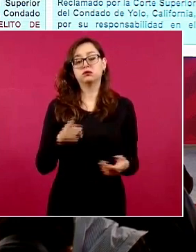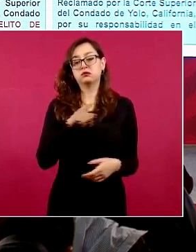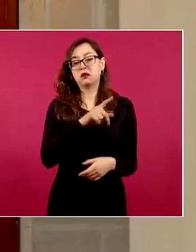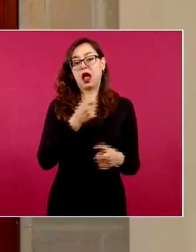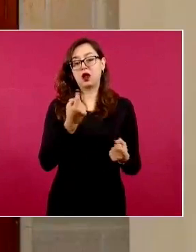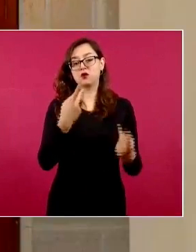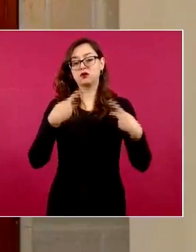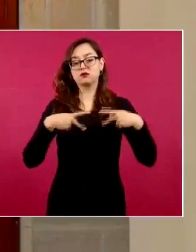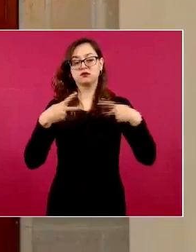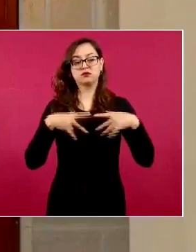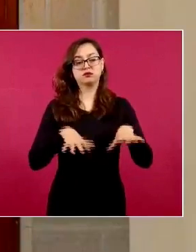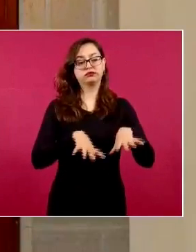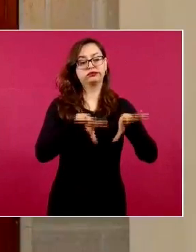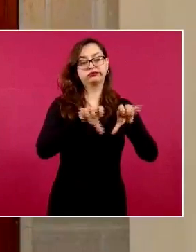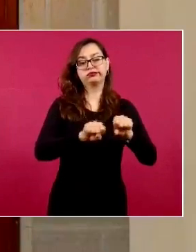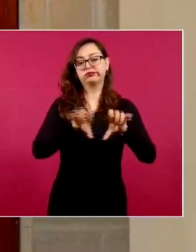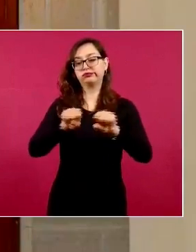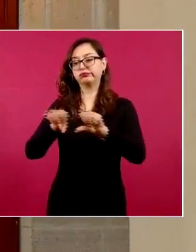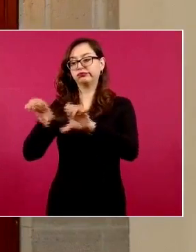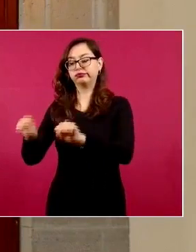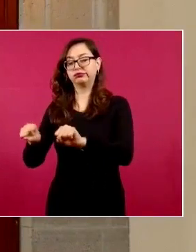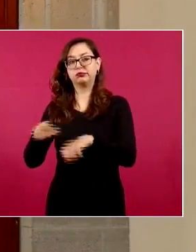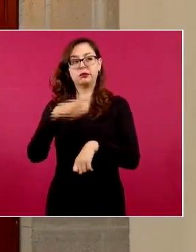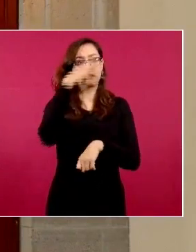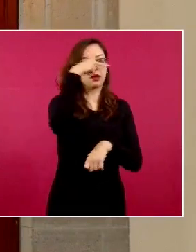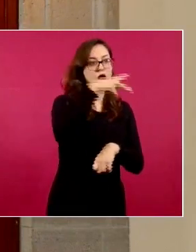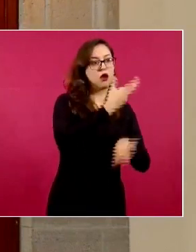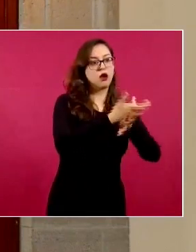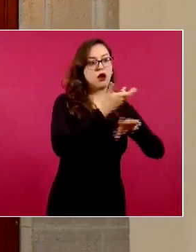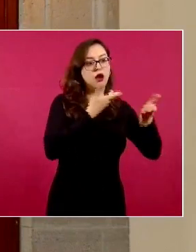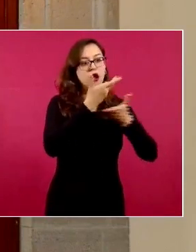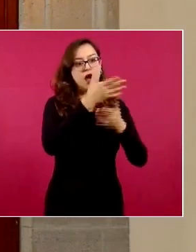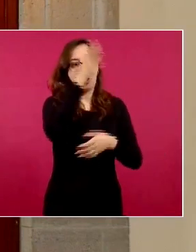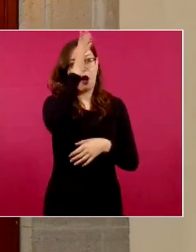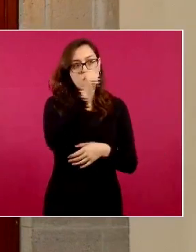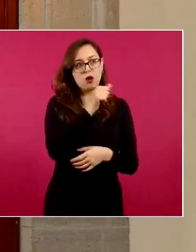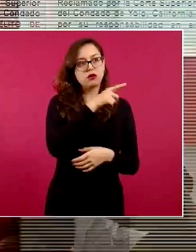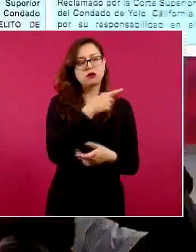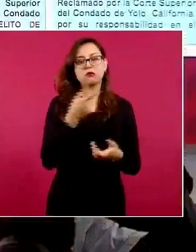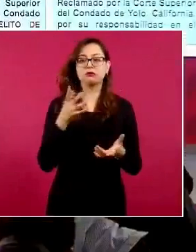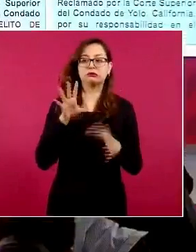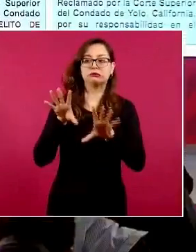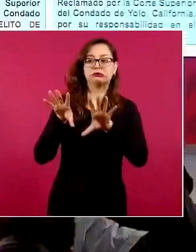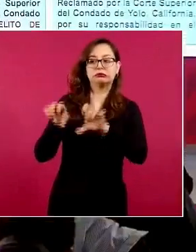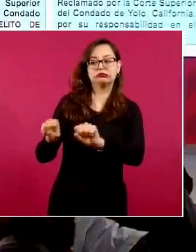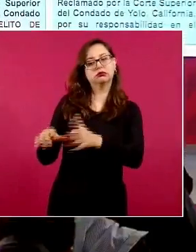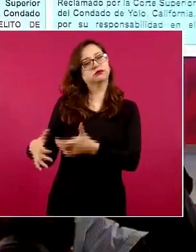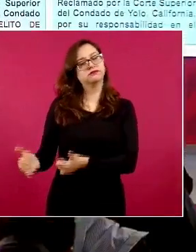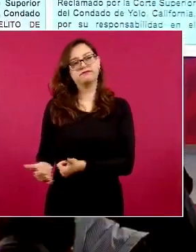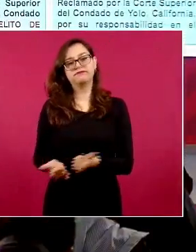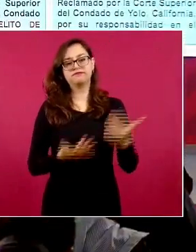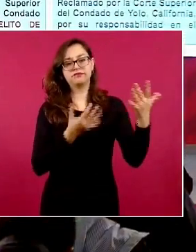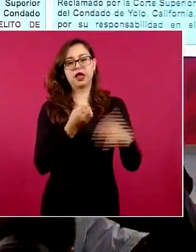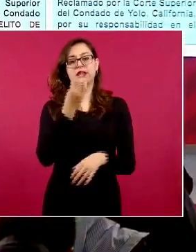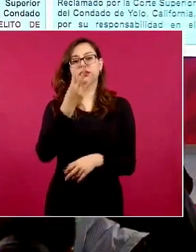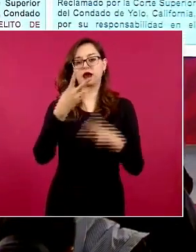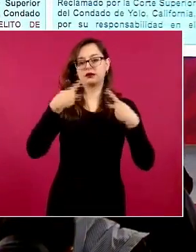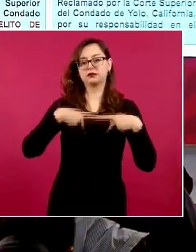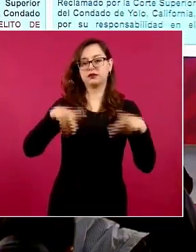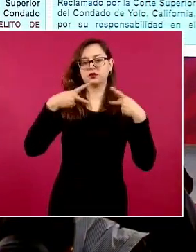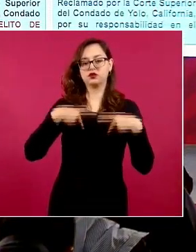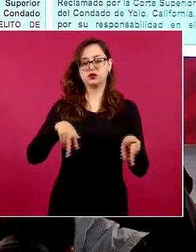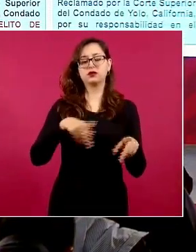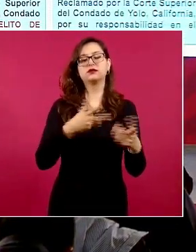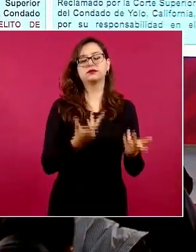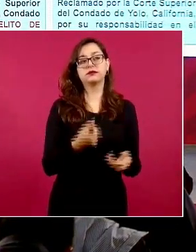Extradición firmado entre México y Estados Unidos, se entregó al gobierno de aquel país a 3 personas requeridas por